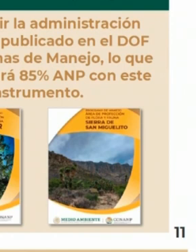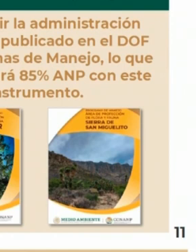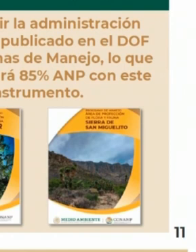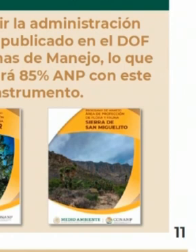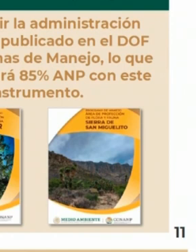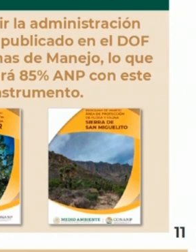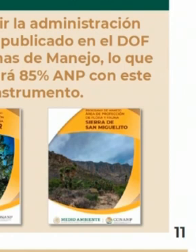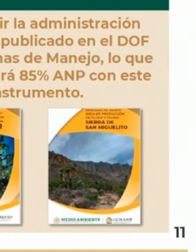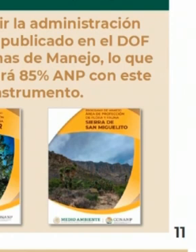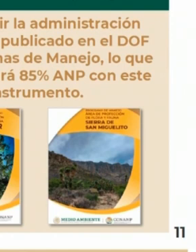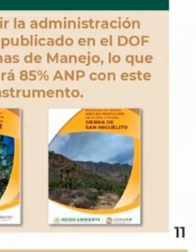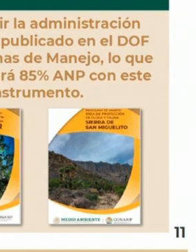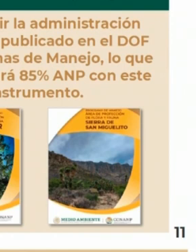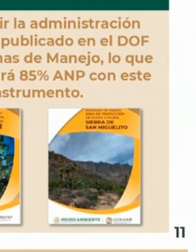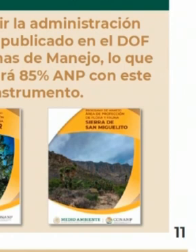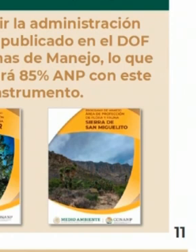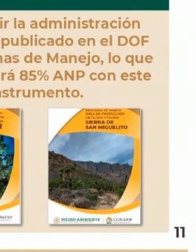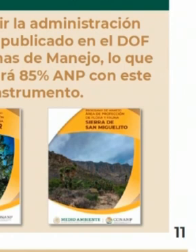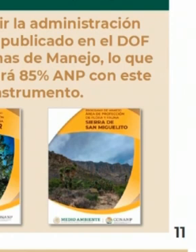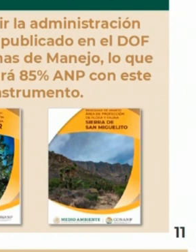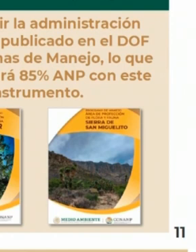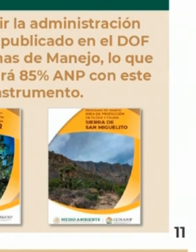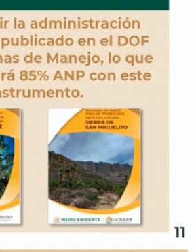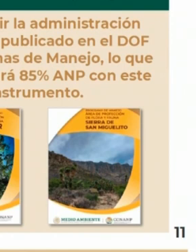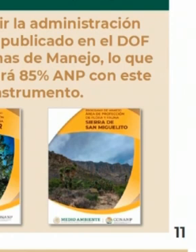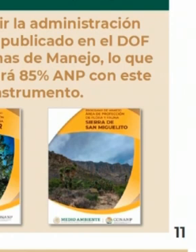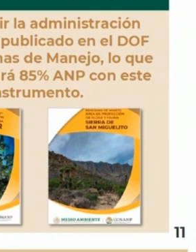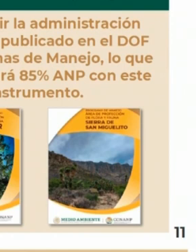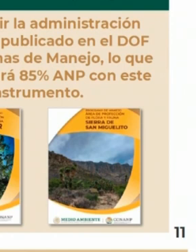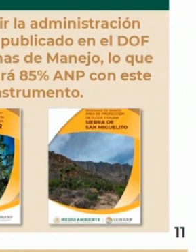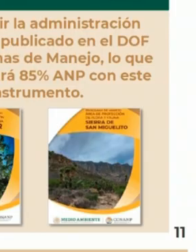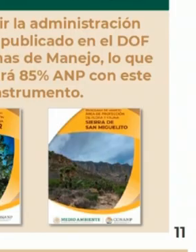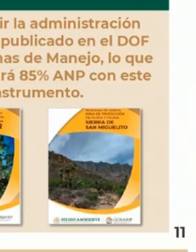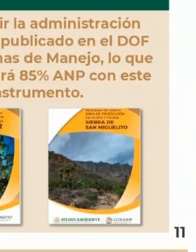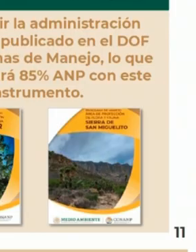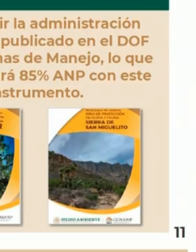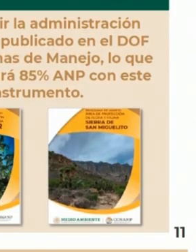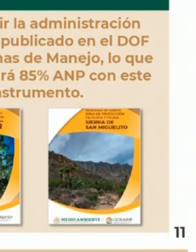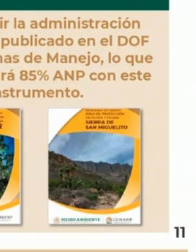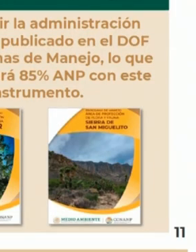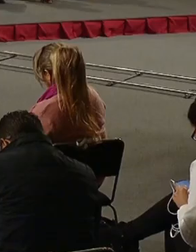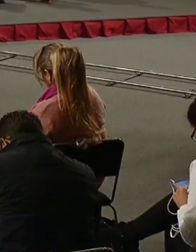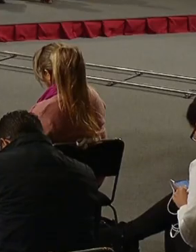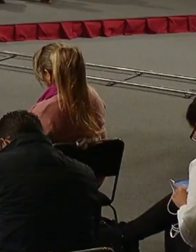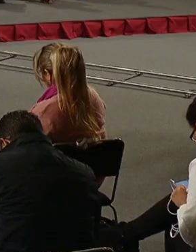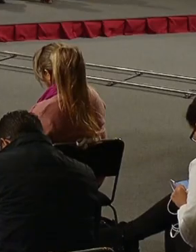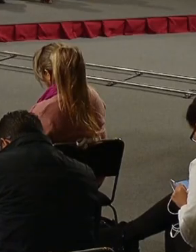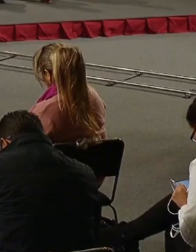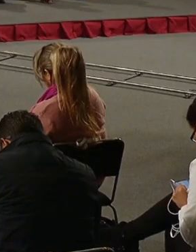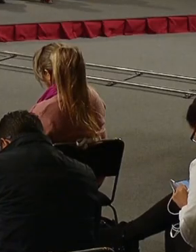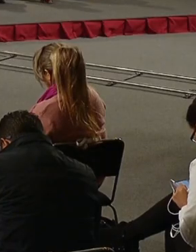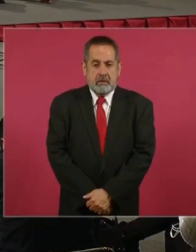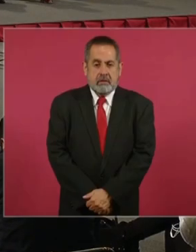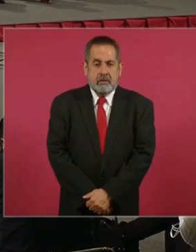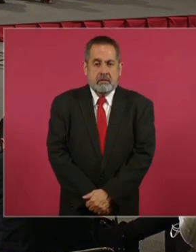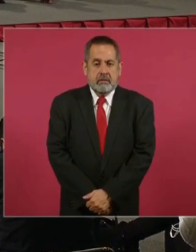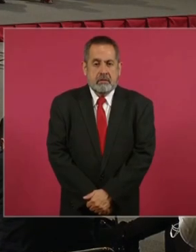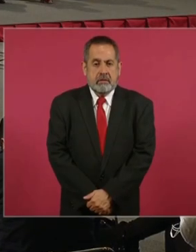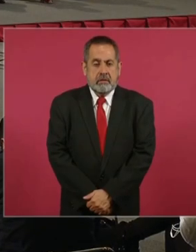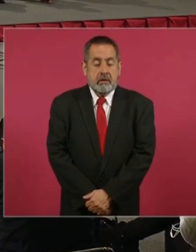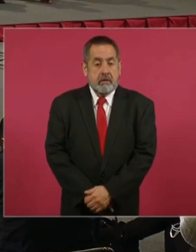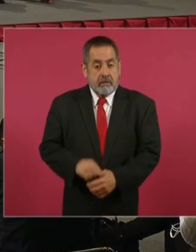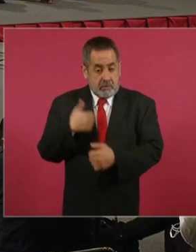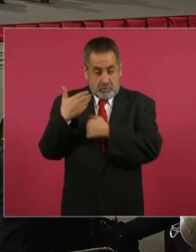comprometiendo con usted, señor presidente, que antes de que termine el gobierno vamos a tener el 85% de las áreas